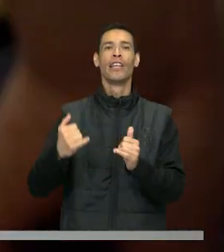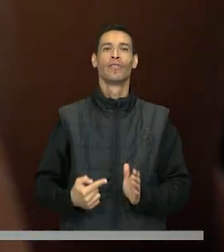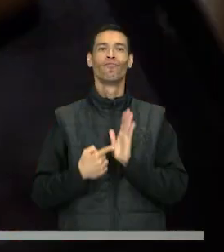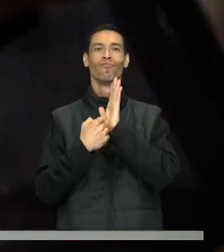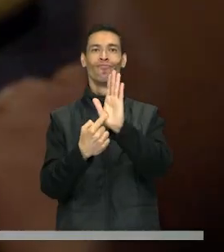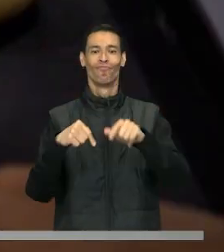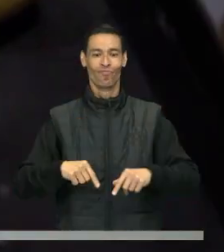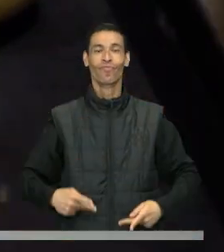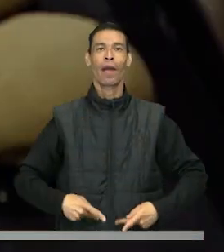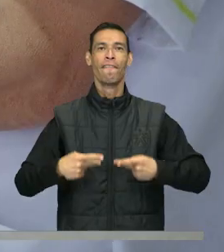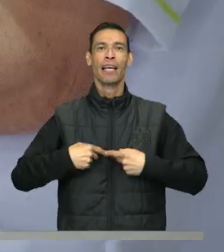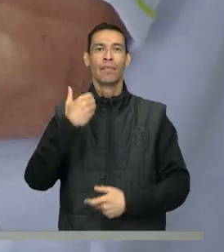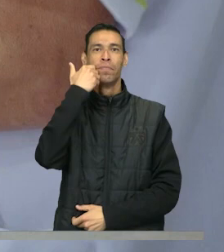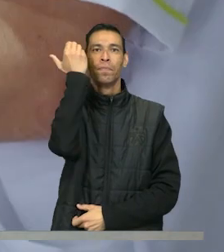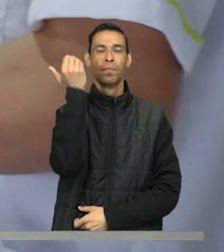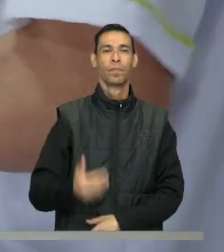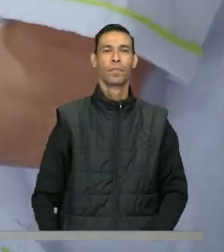día.